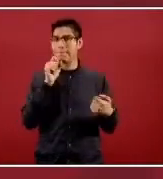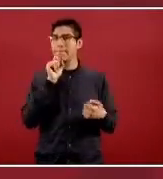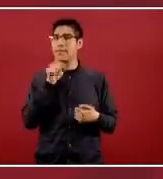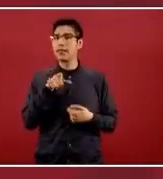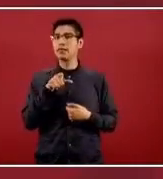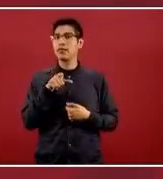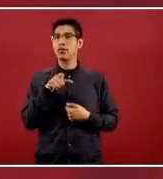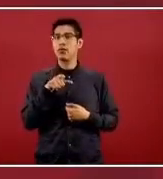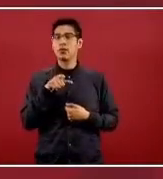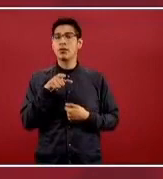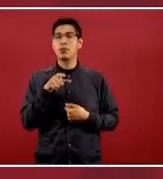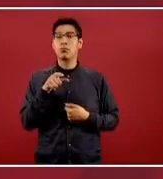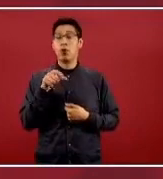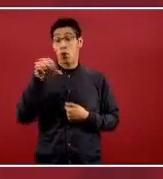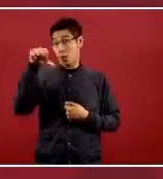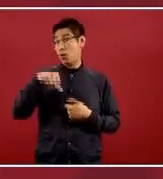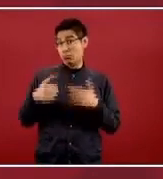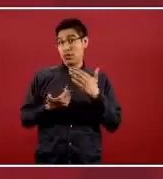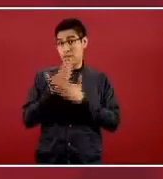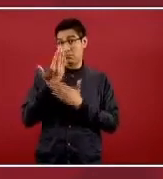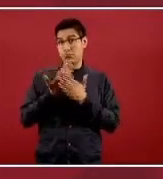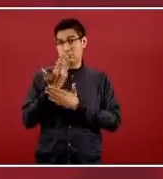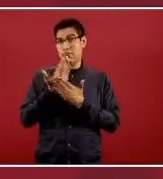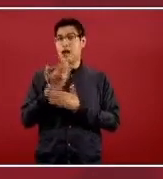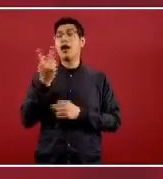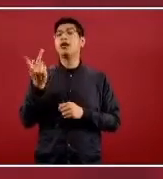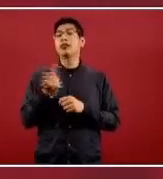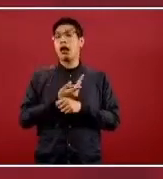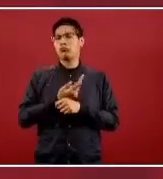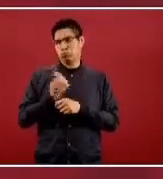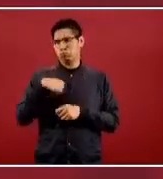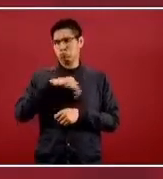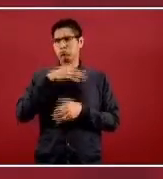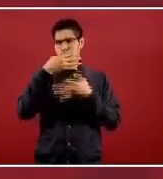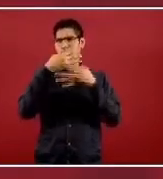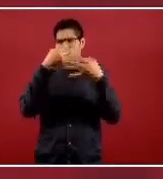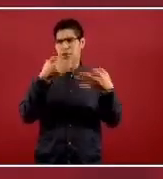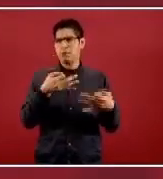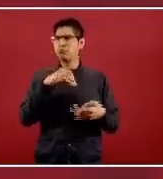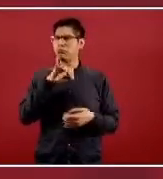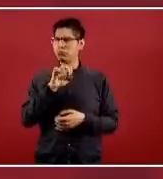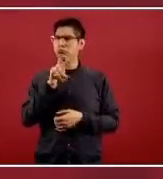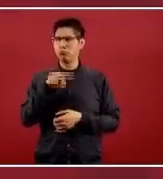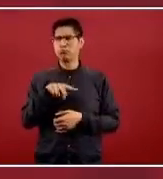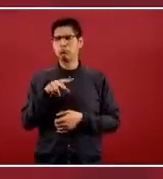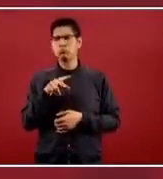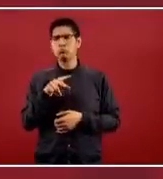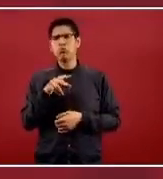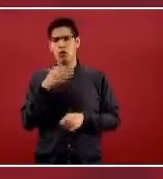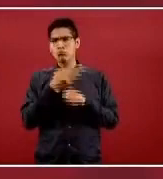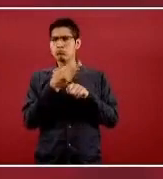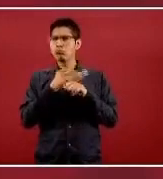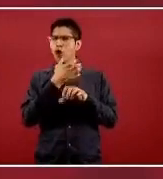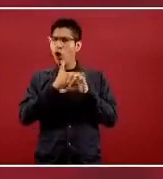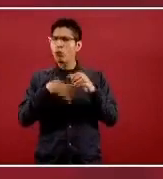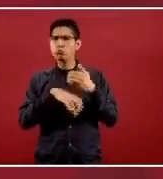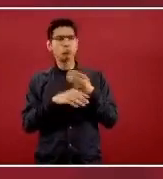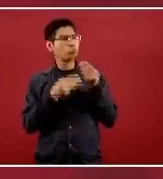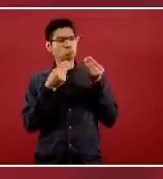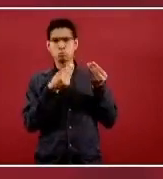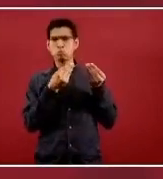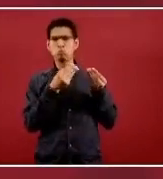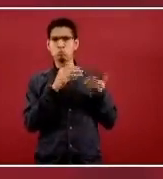en la conferencia de la mañana anunciamos el avance en este sentido. En general tenemos un balance muy positivo. Hoy, por